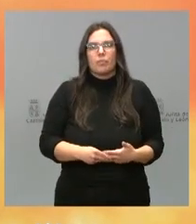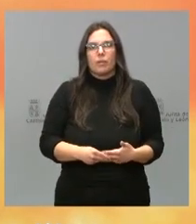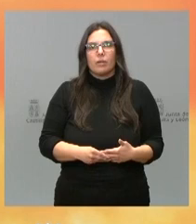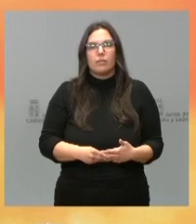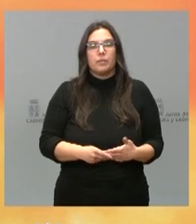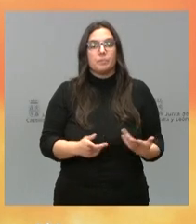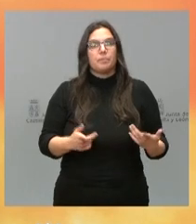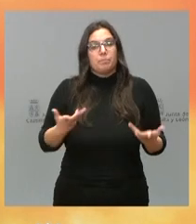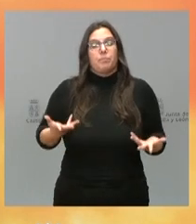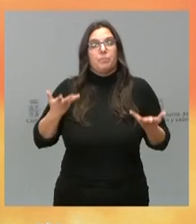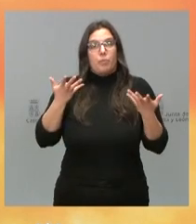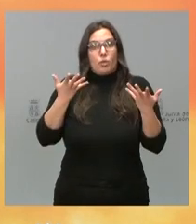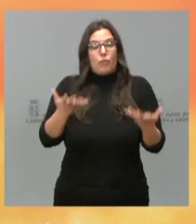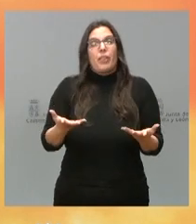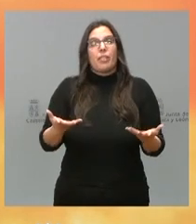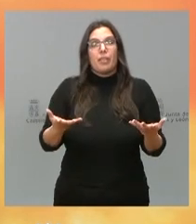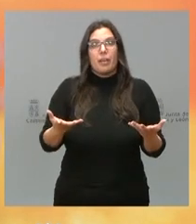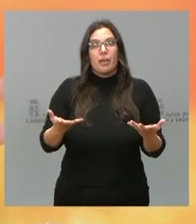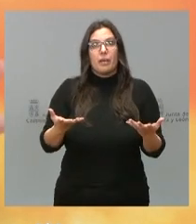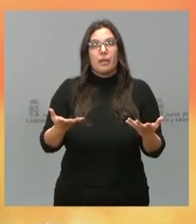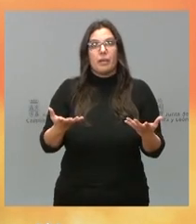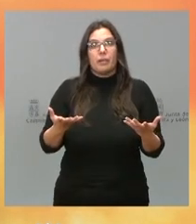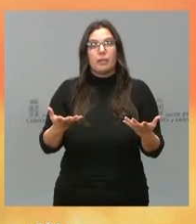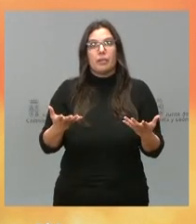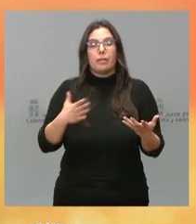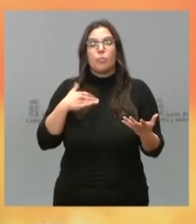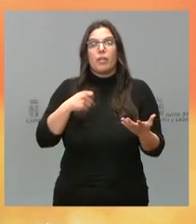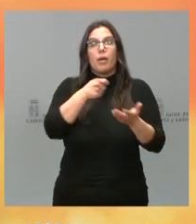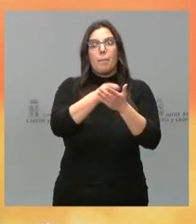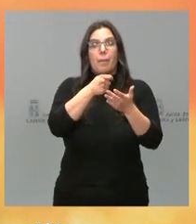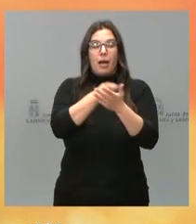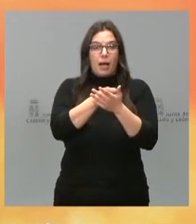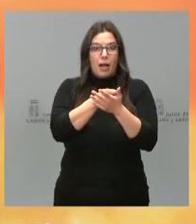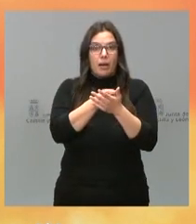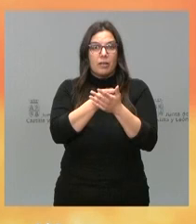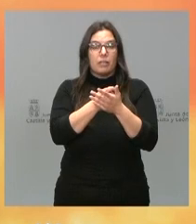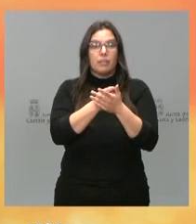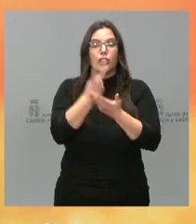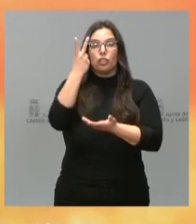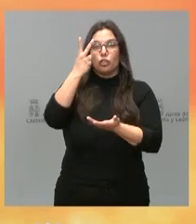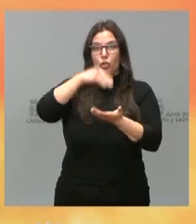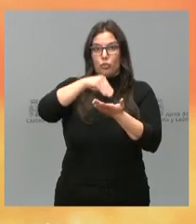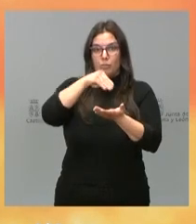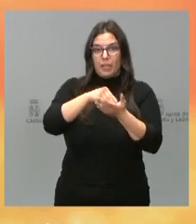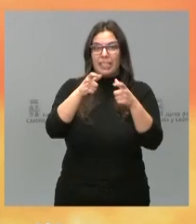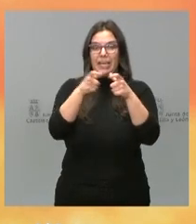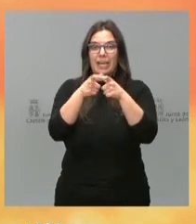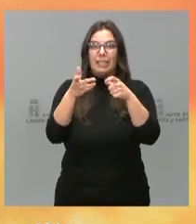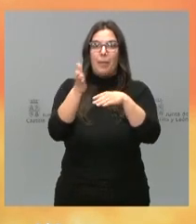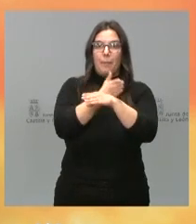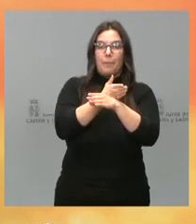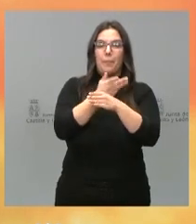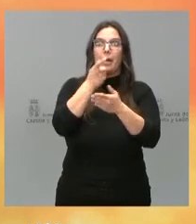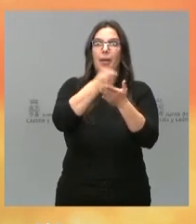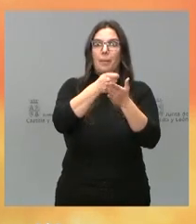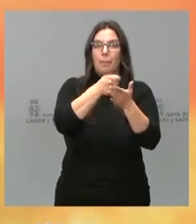poner a disposición de dos pagos las cantidades la tarjeta prepago no hace falta que las